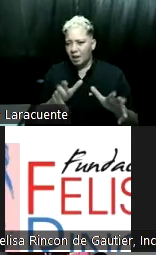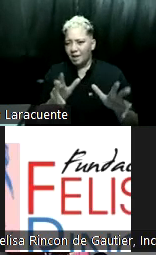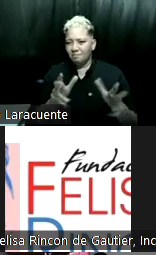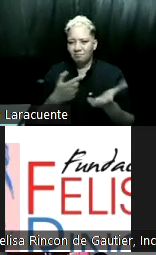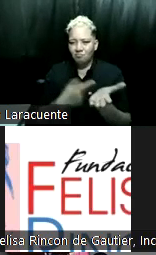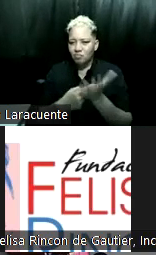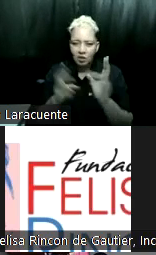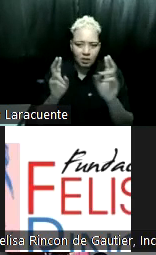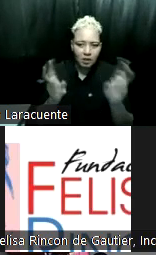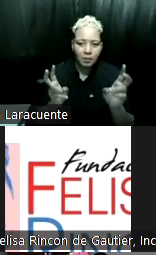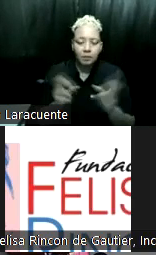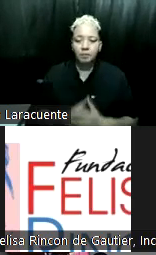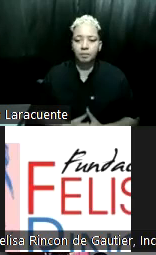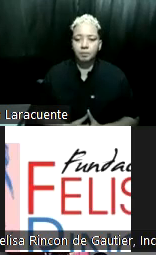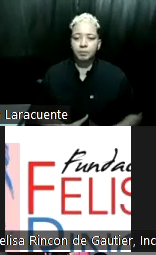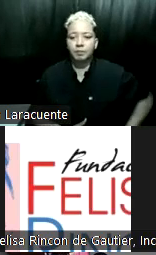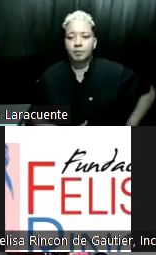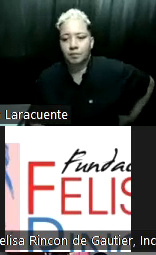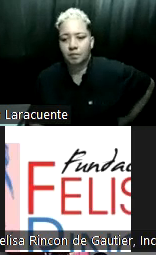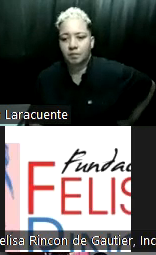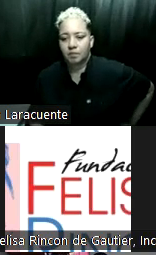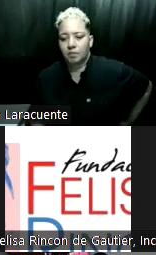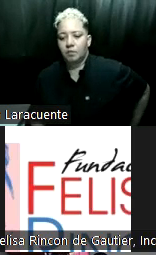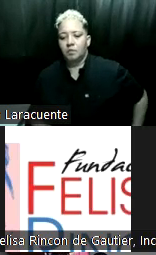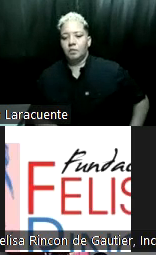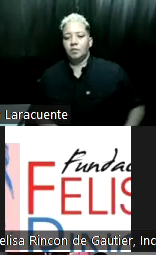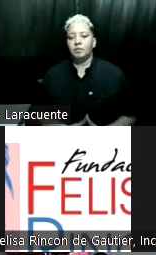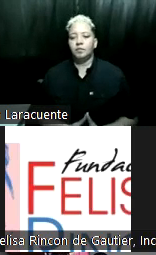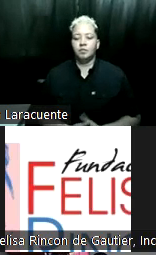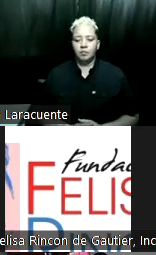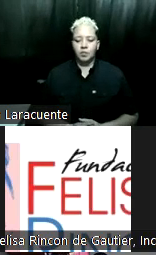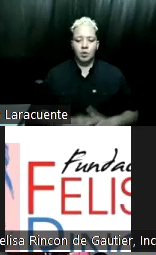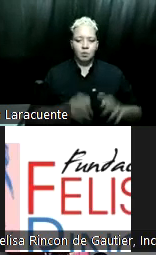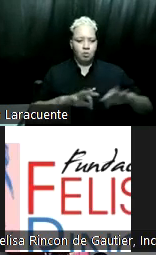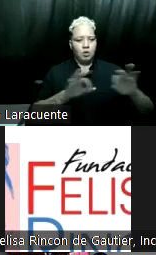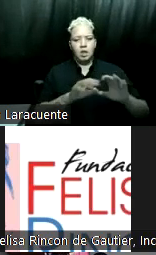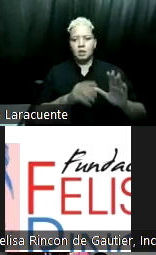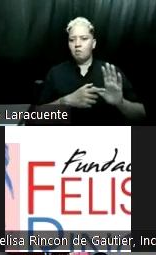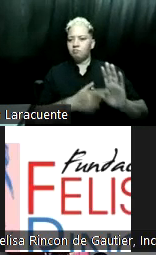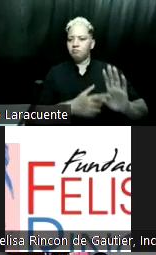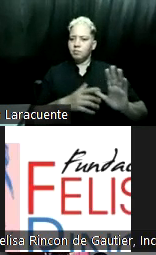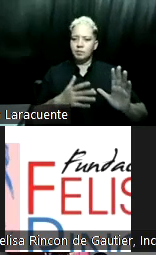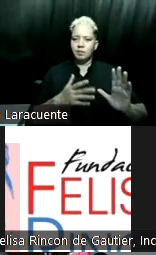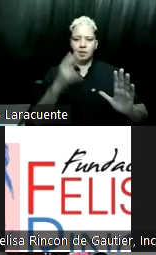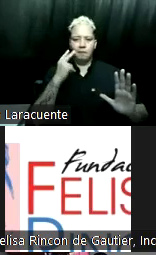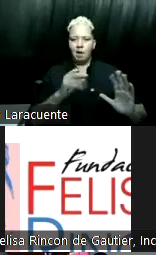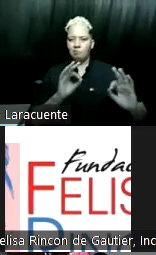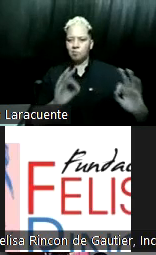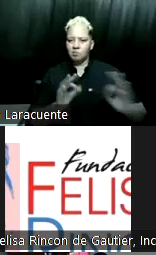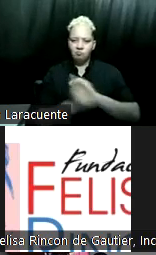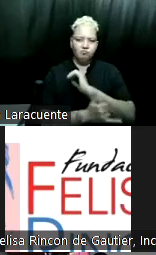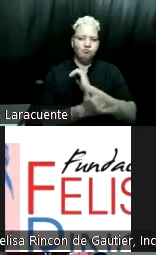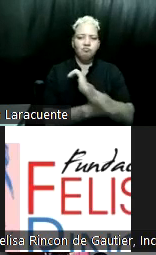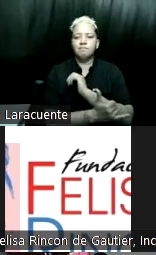temas, de que lo importante era pues lucir bien, que esa es mi impresión, ¿verdad? Que el país